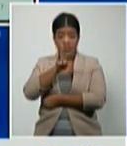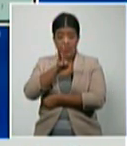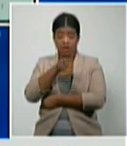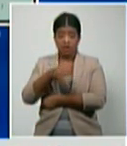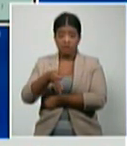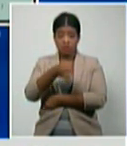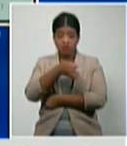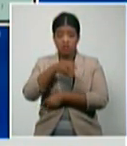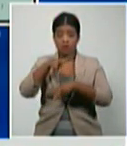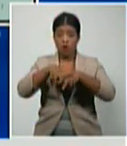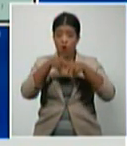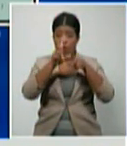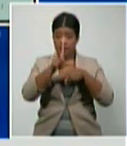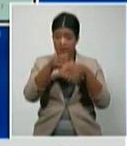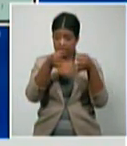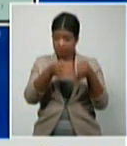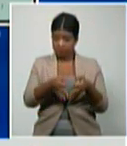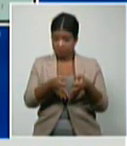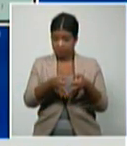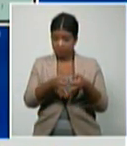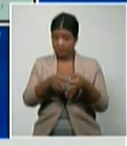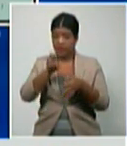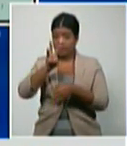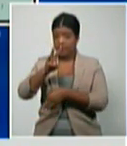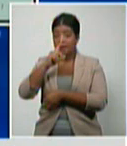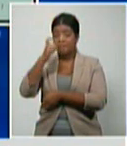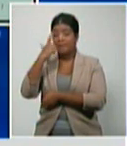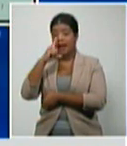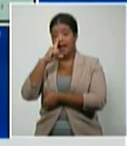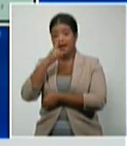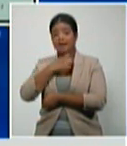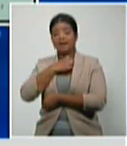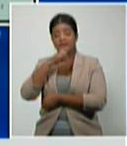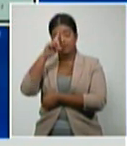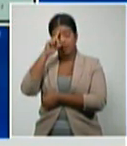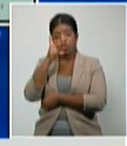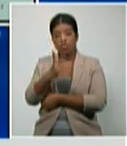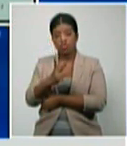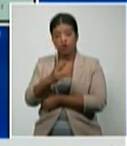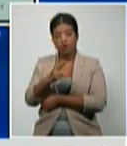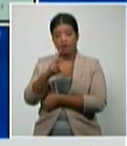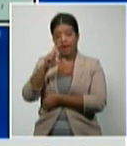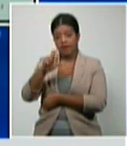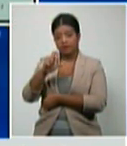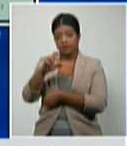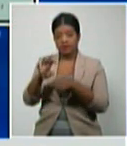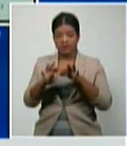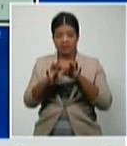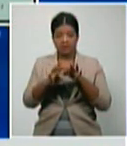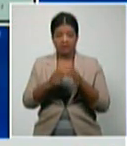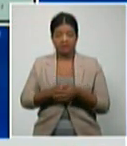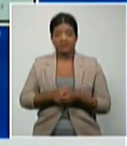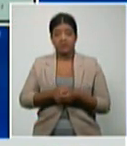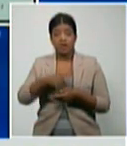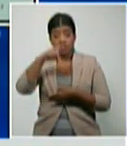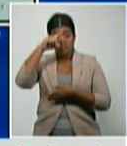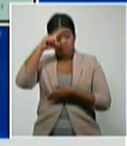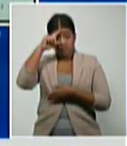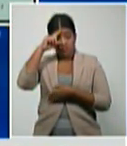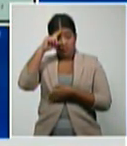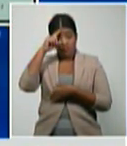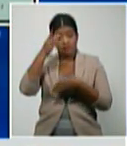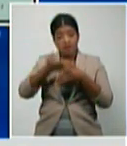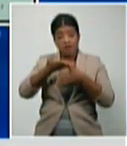Holguín, 3 de Banes y 2 de Calixto García. Santiago de Cuba, con la confirmación de un